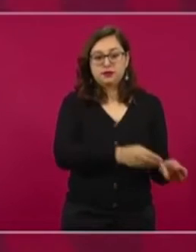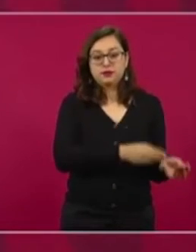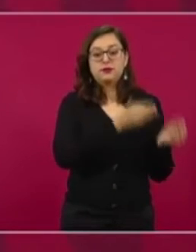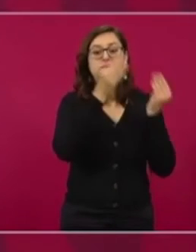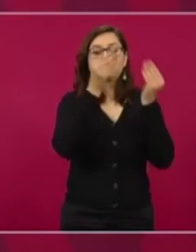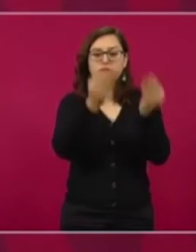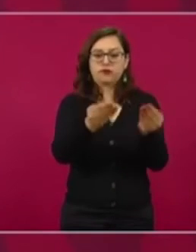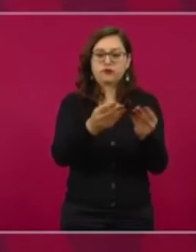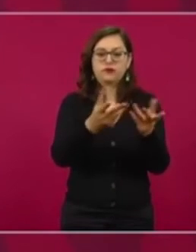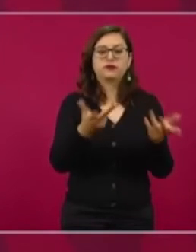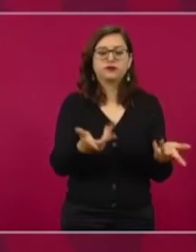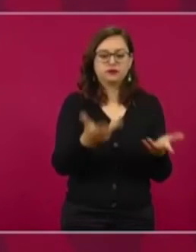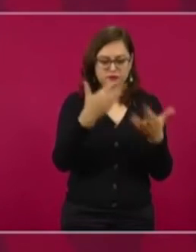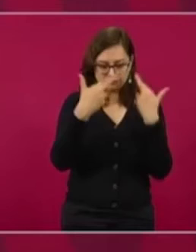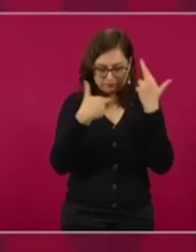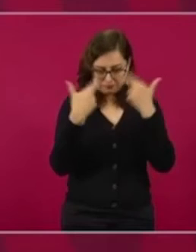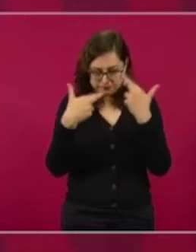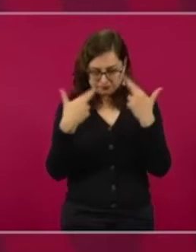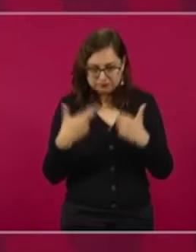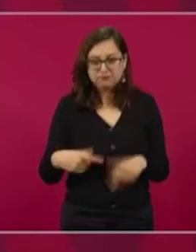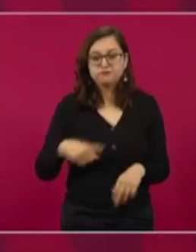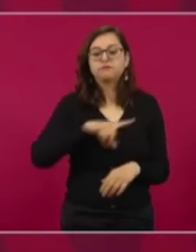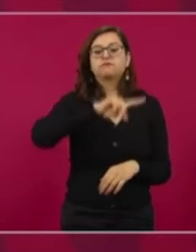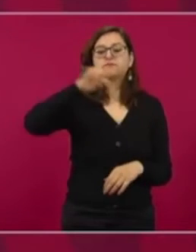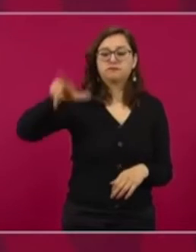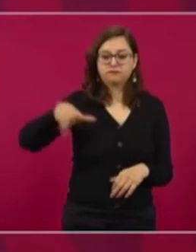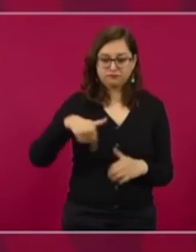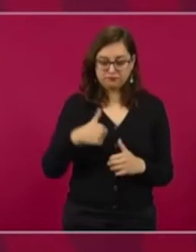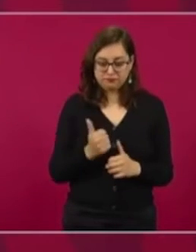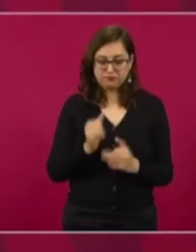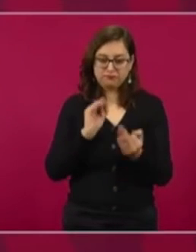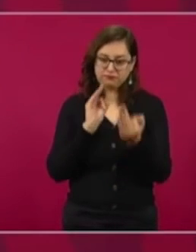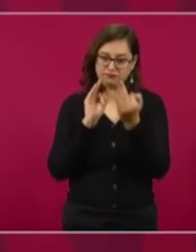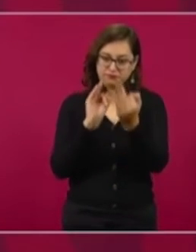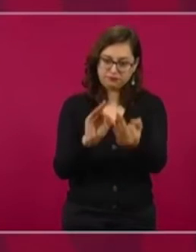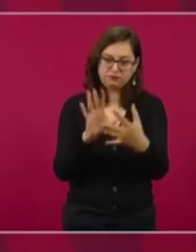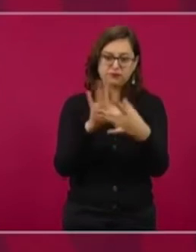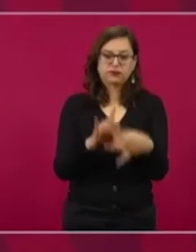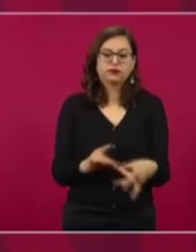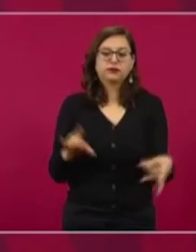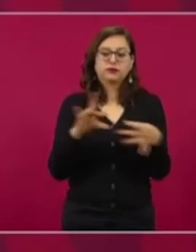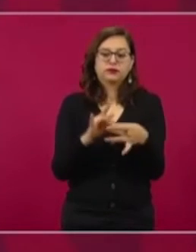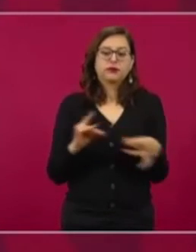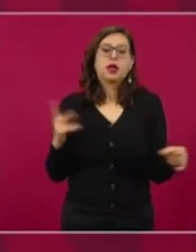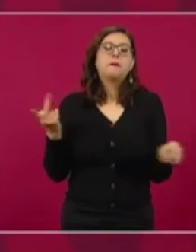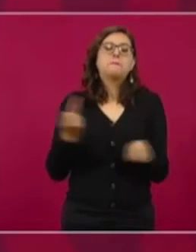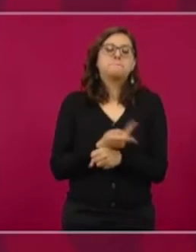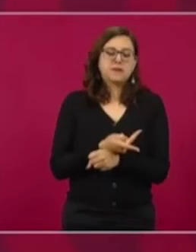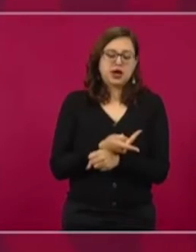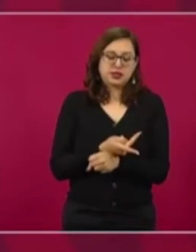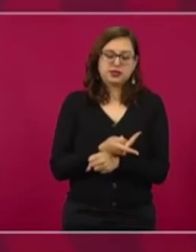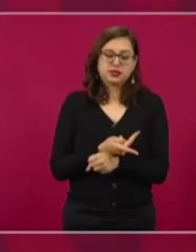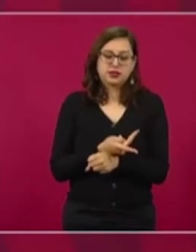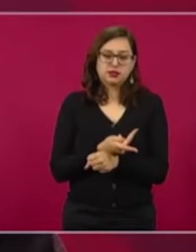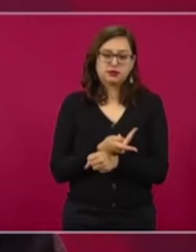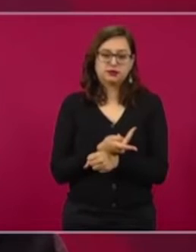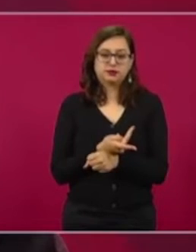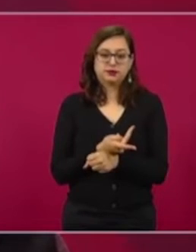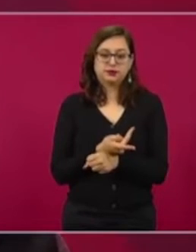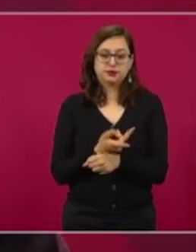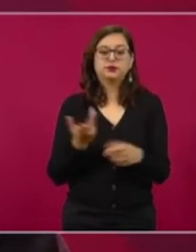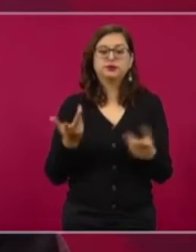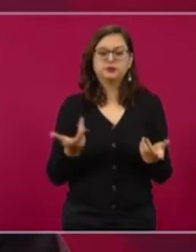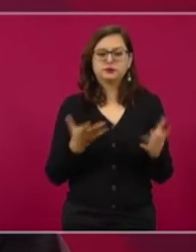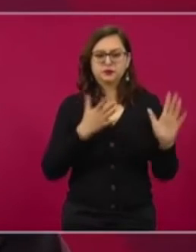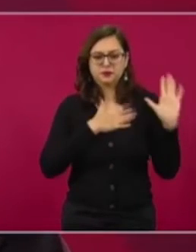Él va a explicarles o te va a explicar lo que ya se está haciendo y hacemos